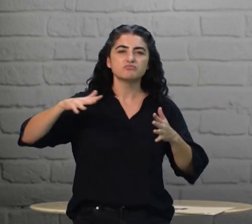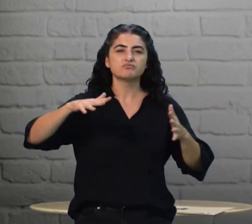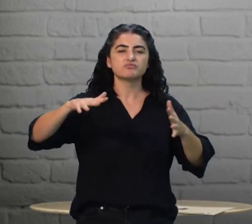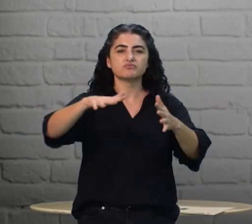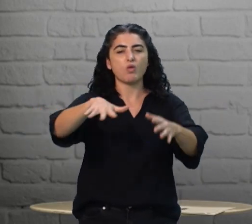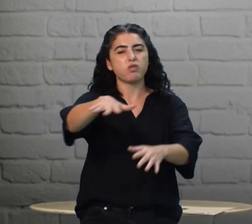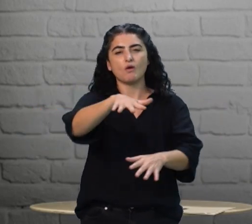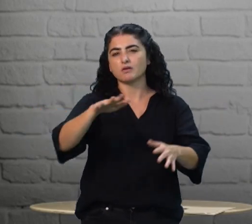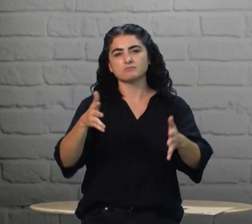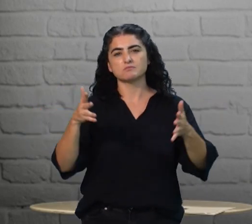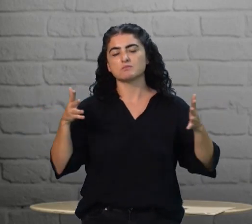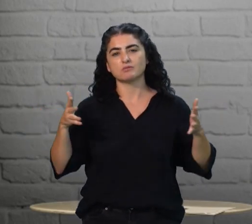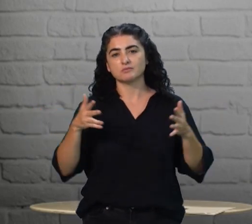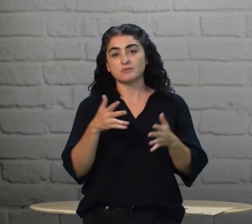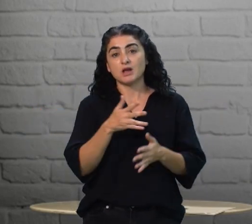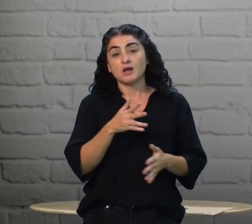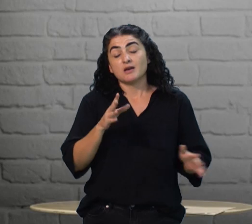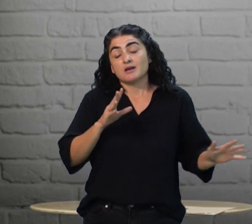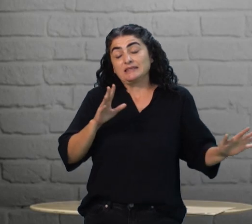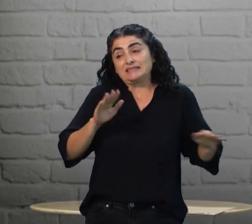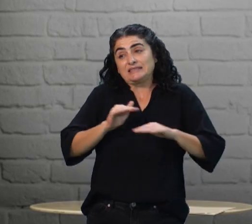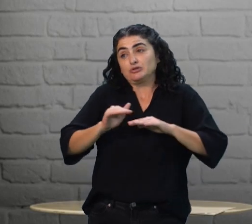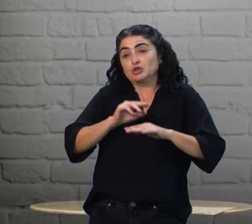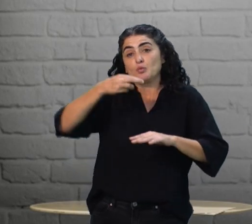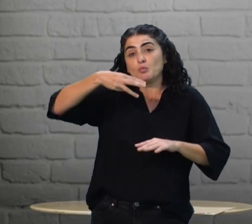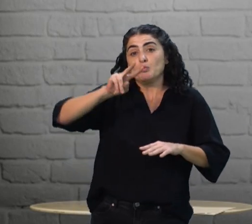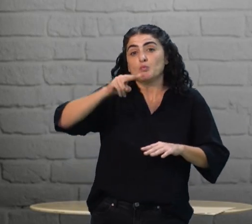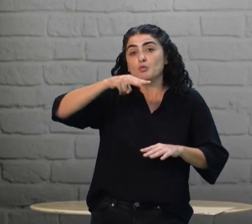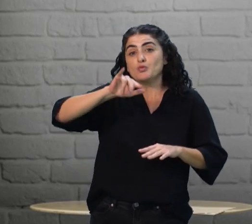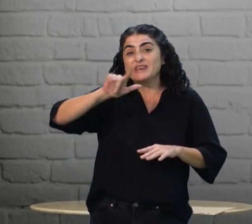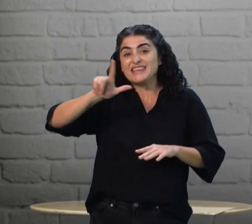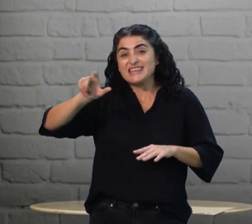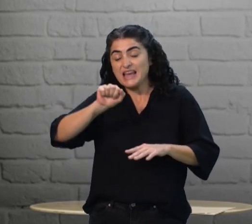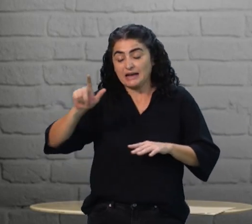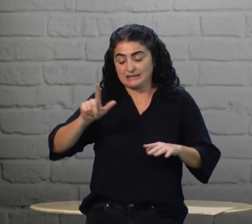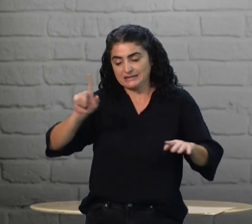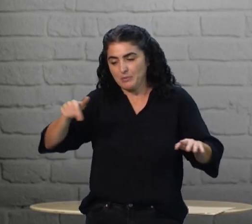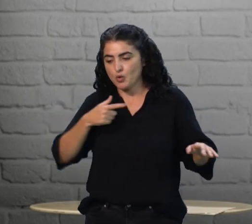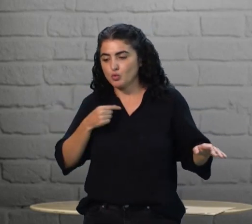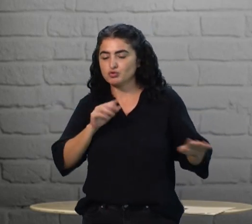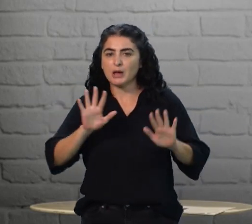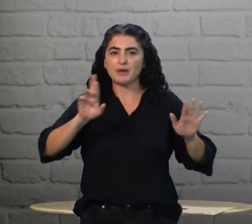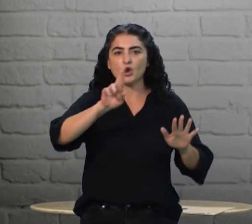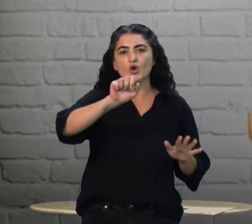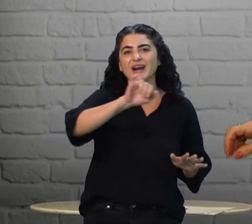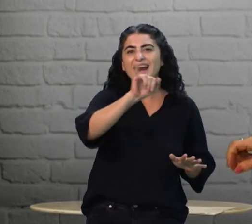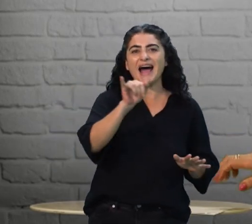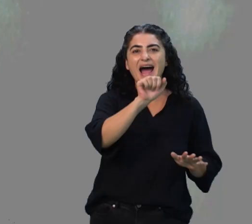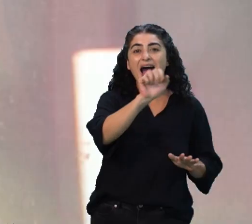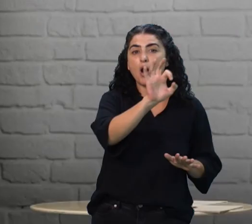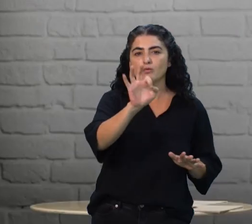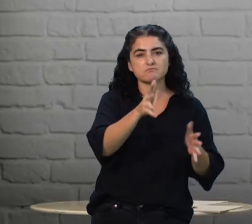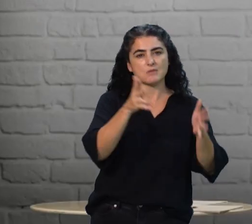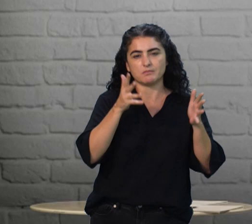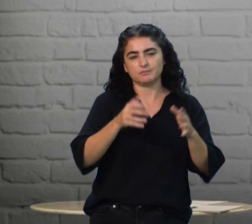gusta mucho lo siento por munilla que también me gusta pero es que el rajón me encanta